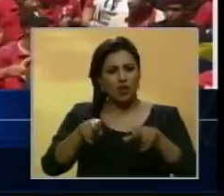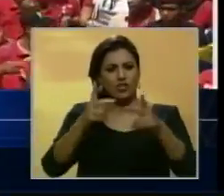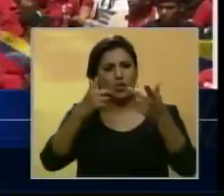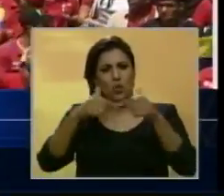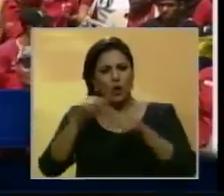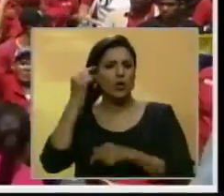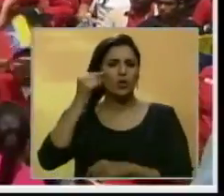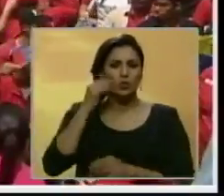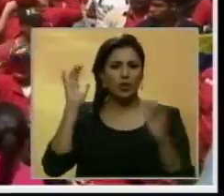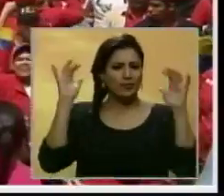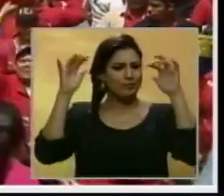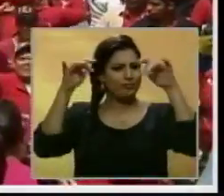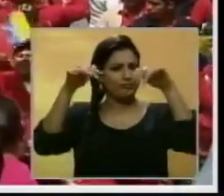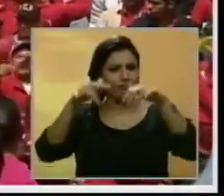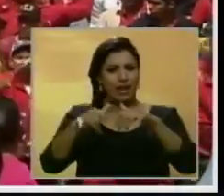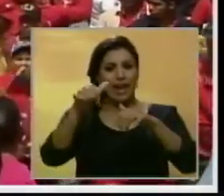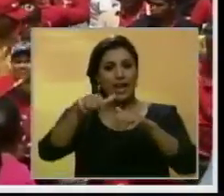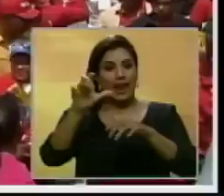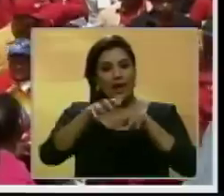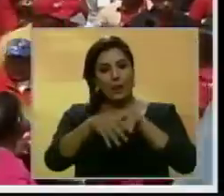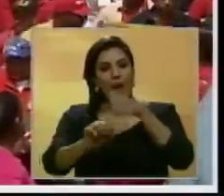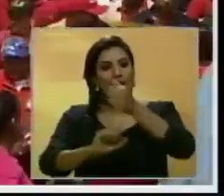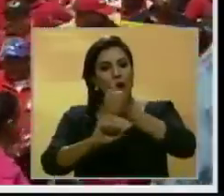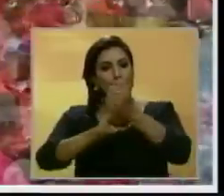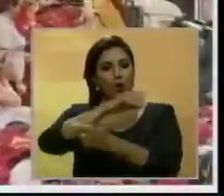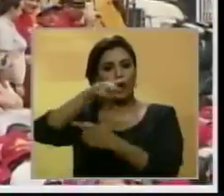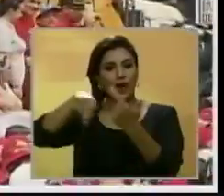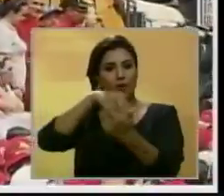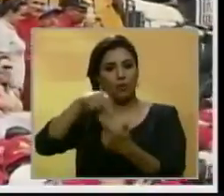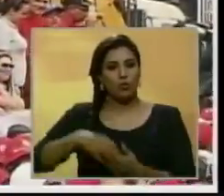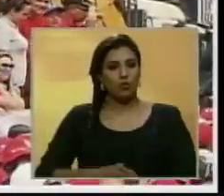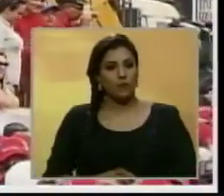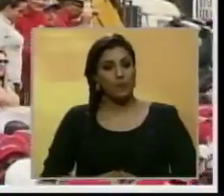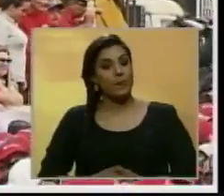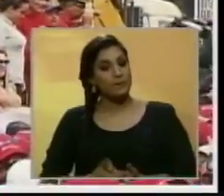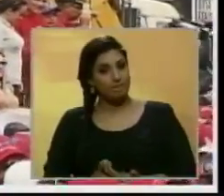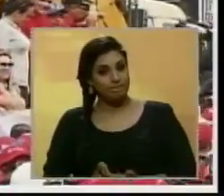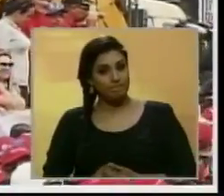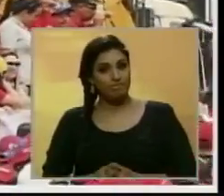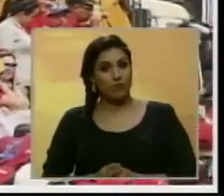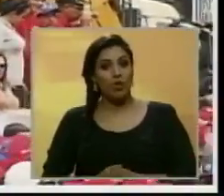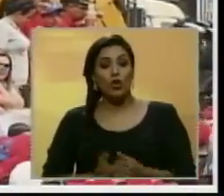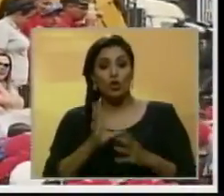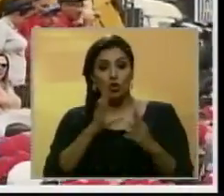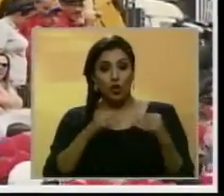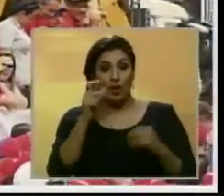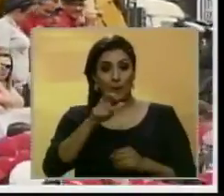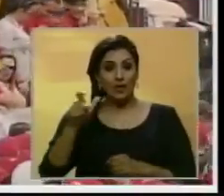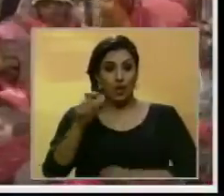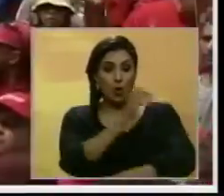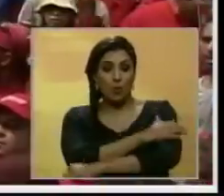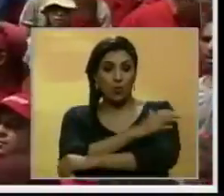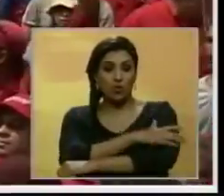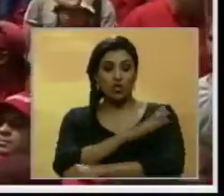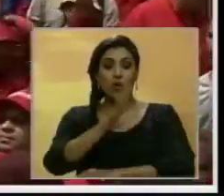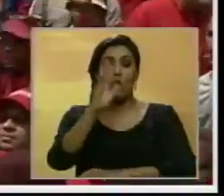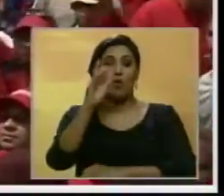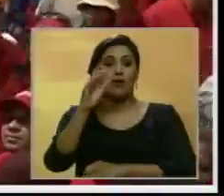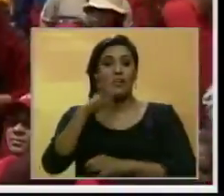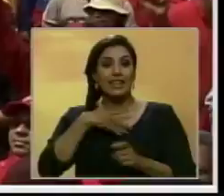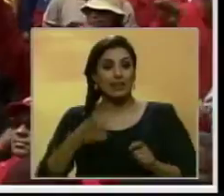Morichal, de Sucre, una demostración de apoyo a nuestra revolución, cuando toda esta derecha patria está